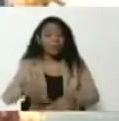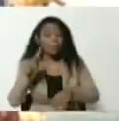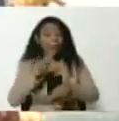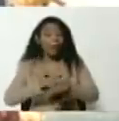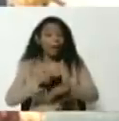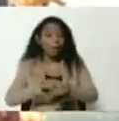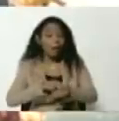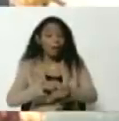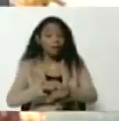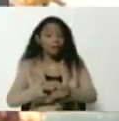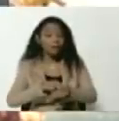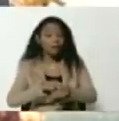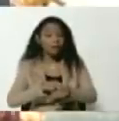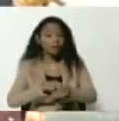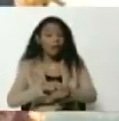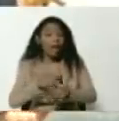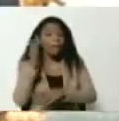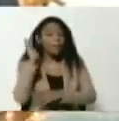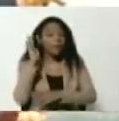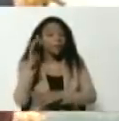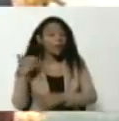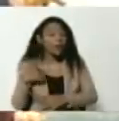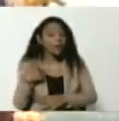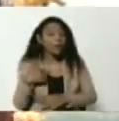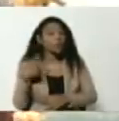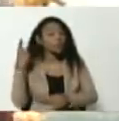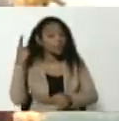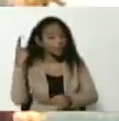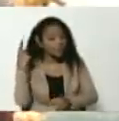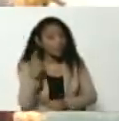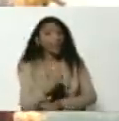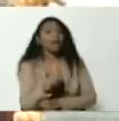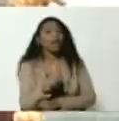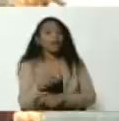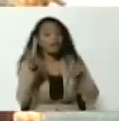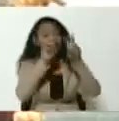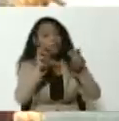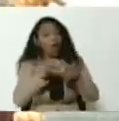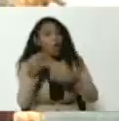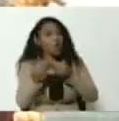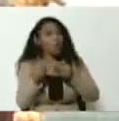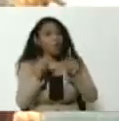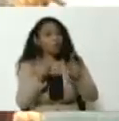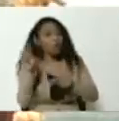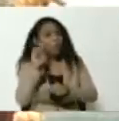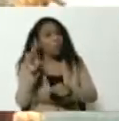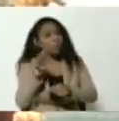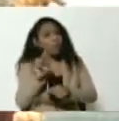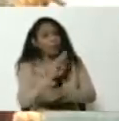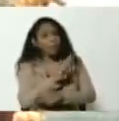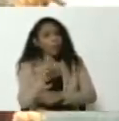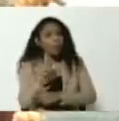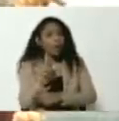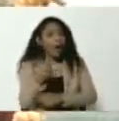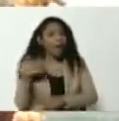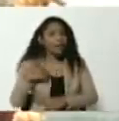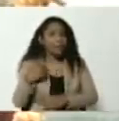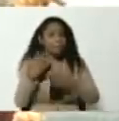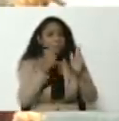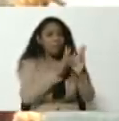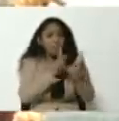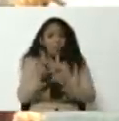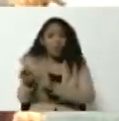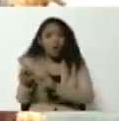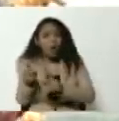Paraguay. El Parlamento argentino tiene que investigar cómo es que se utiliza el territorio de la República Argentina para planificar y